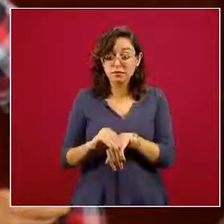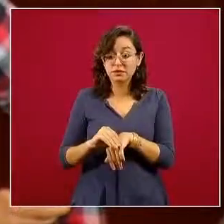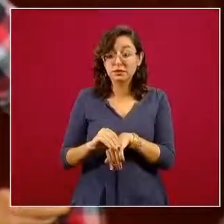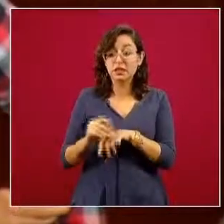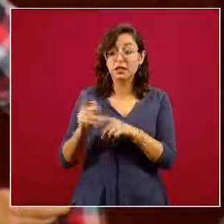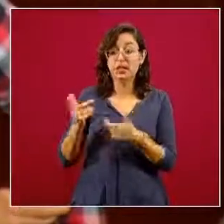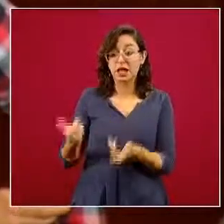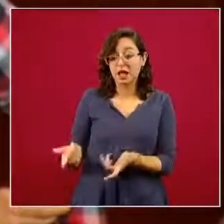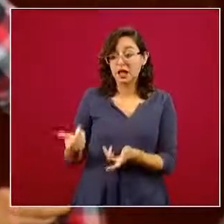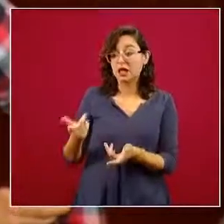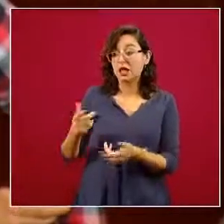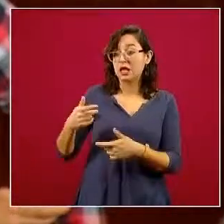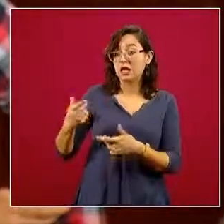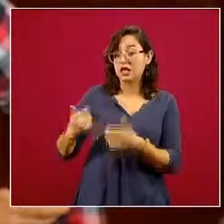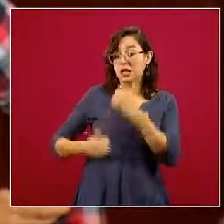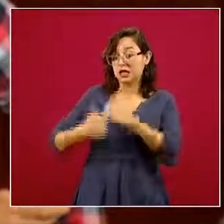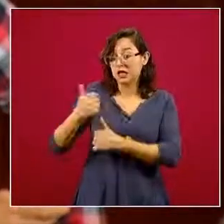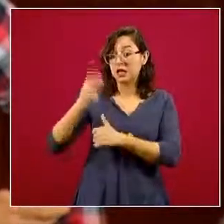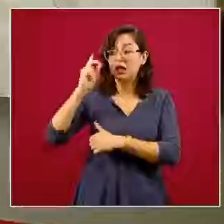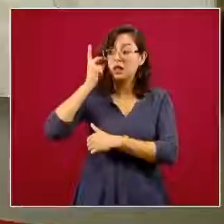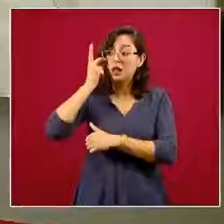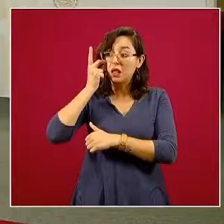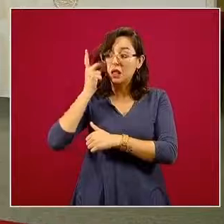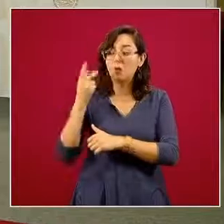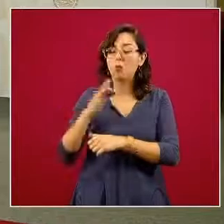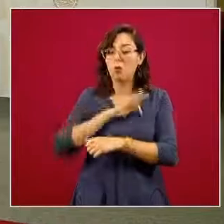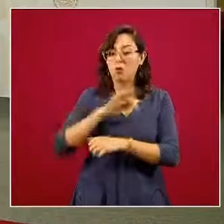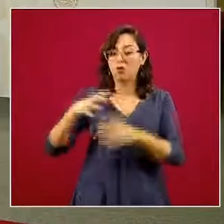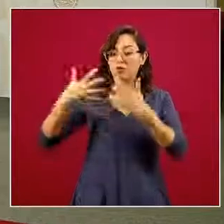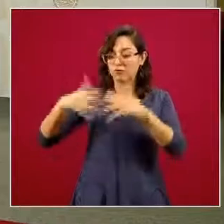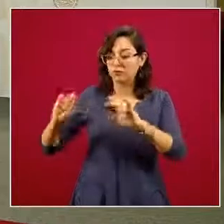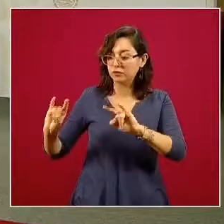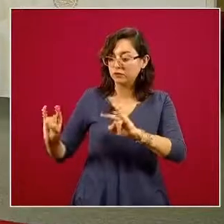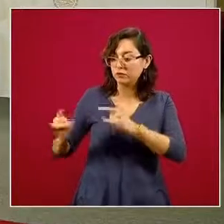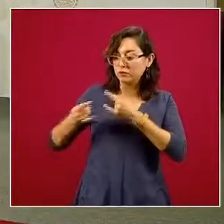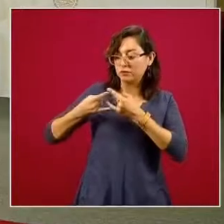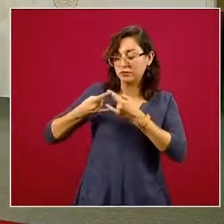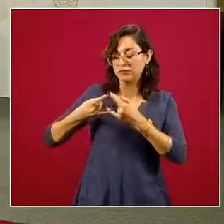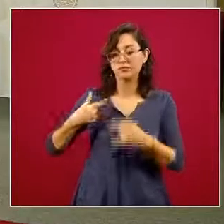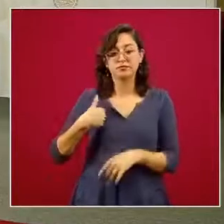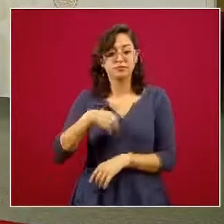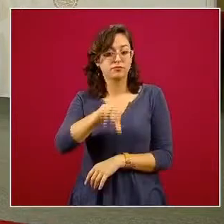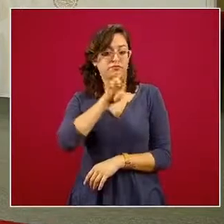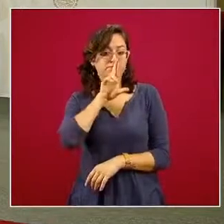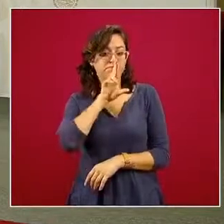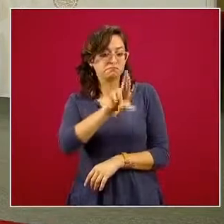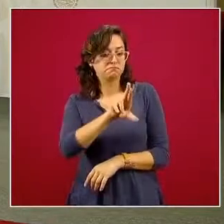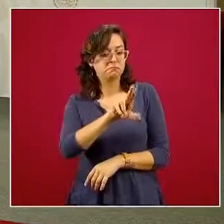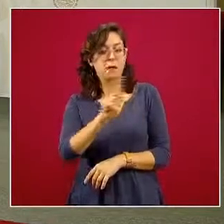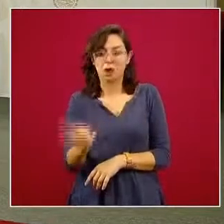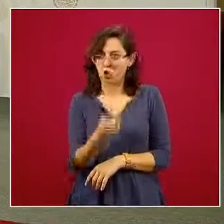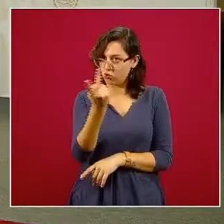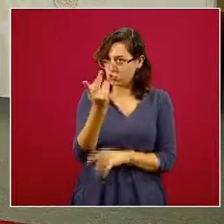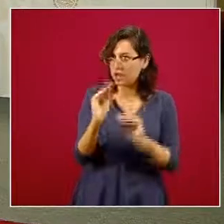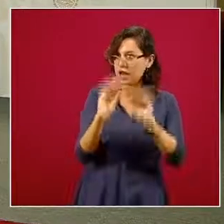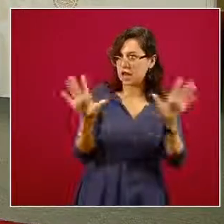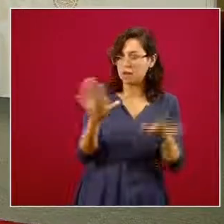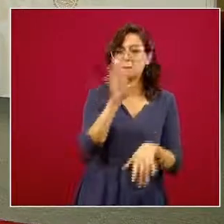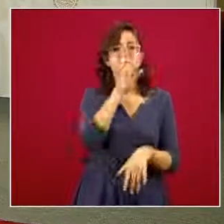el Hipódromo de las Américas funcione a puerta cerrada? Gracias. Gracias. La pregunta es muy clara, la respuesta debe serlo. En principio,